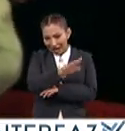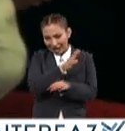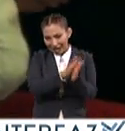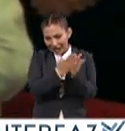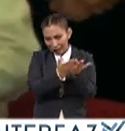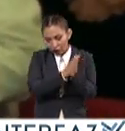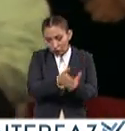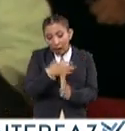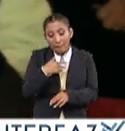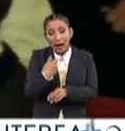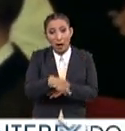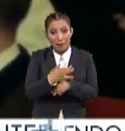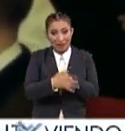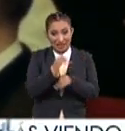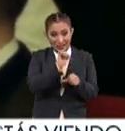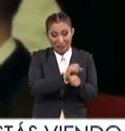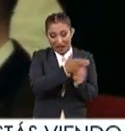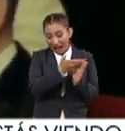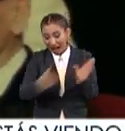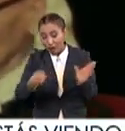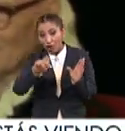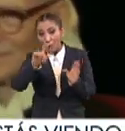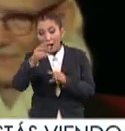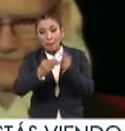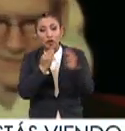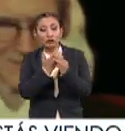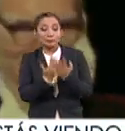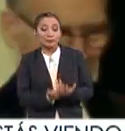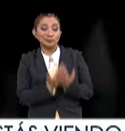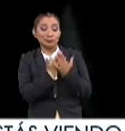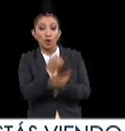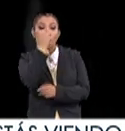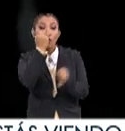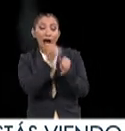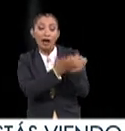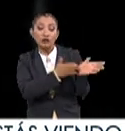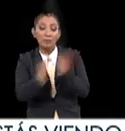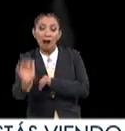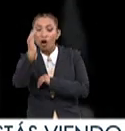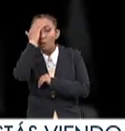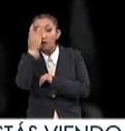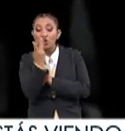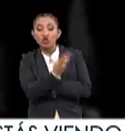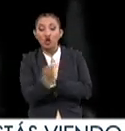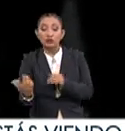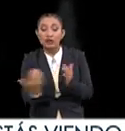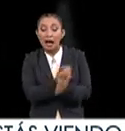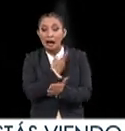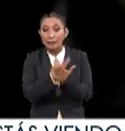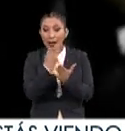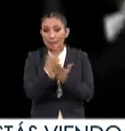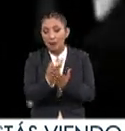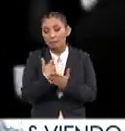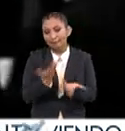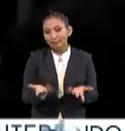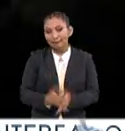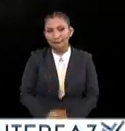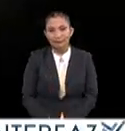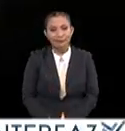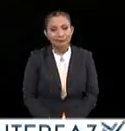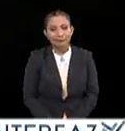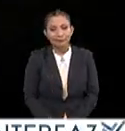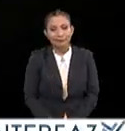Por lo pronto, en la Semana del Nobel, el mundo deberá aguardar un año para conocer a los 2 ganadores de esta